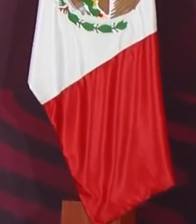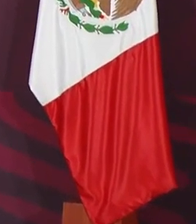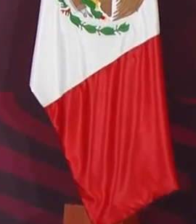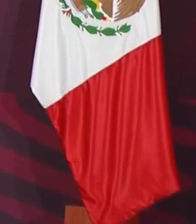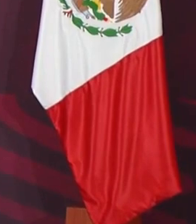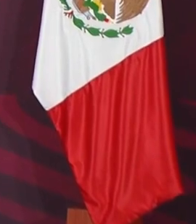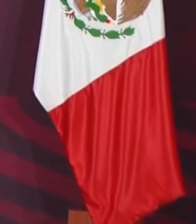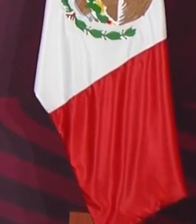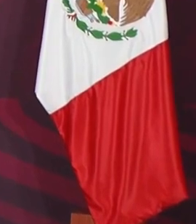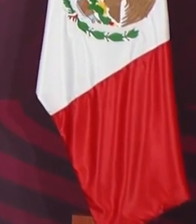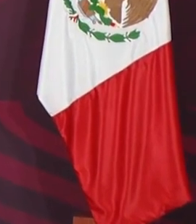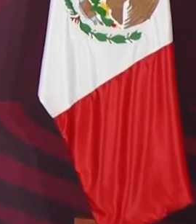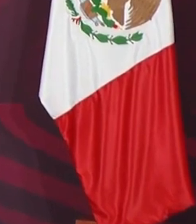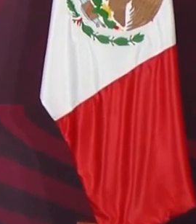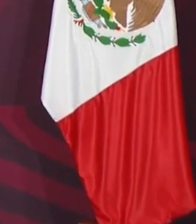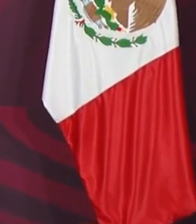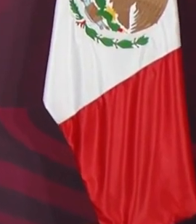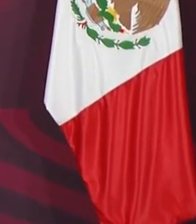y Coyuca, que son